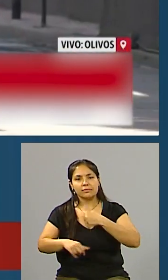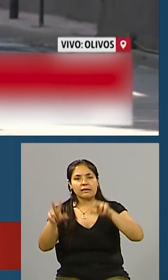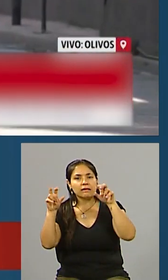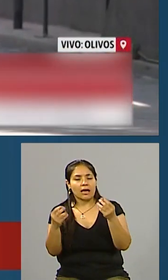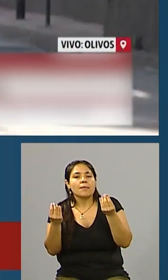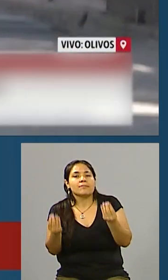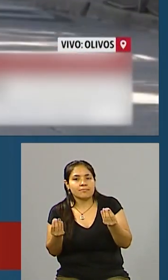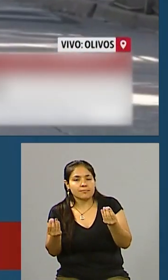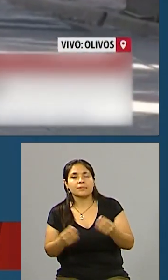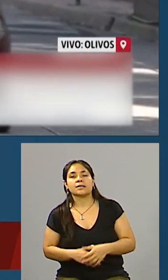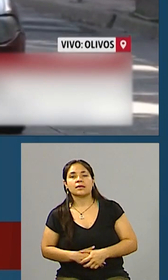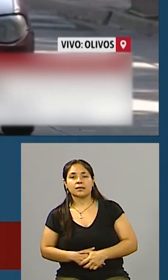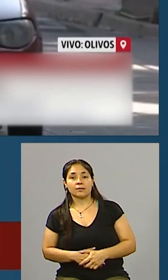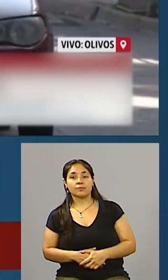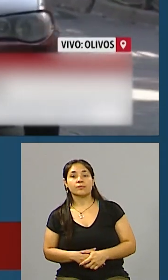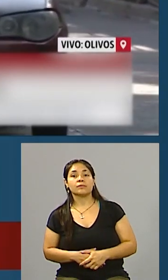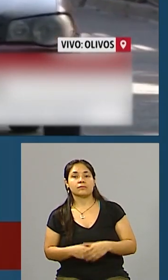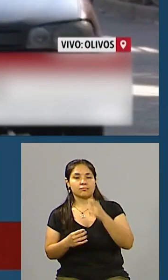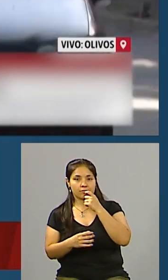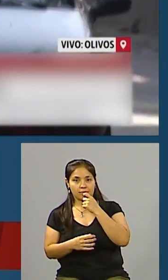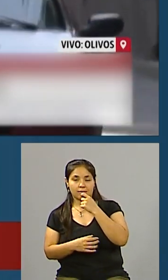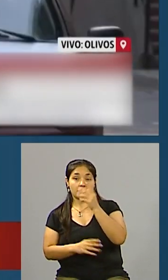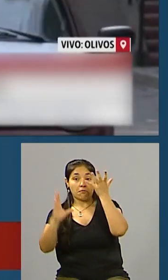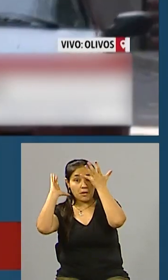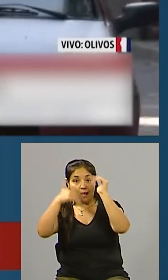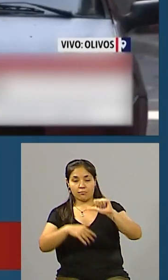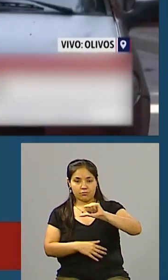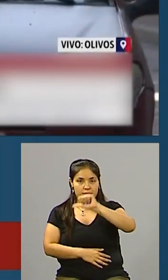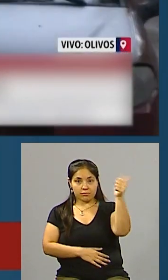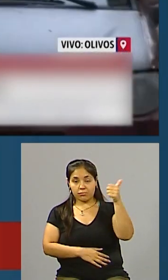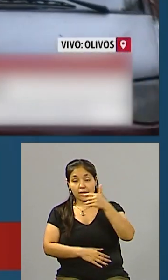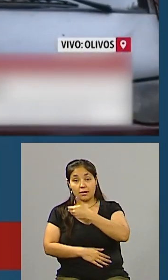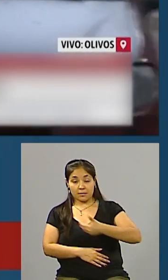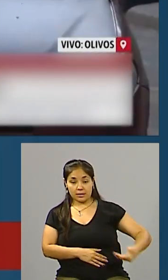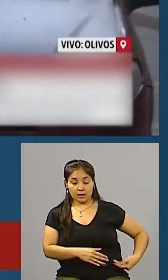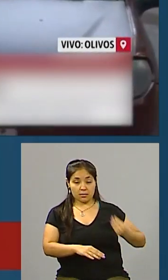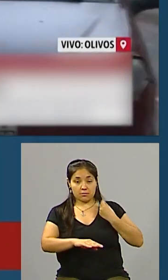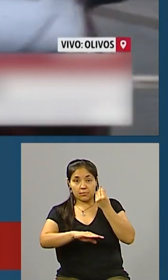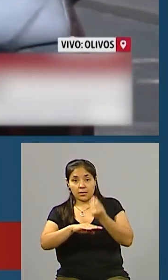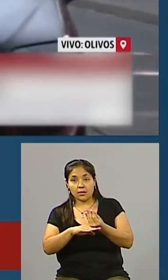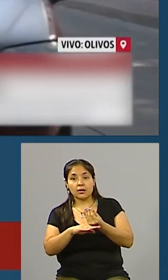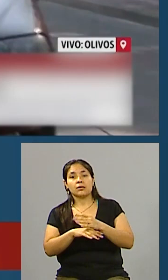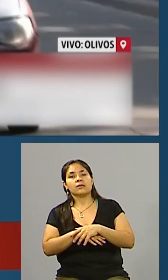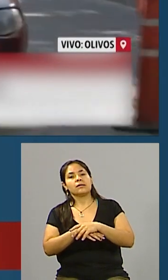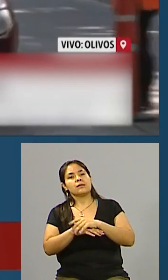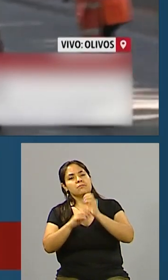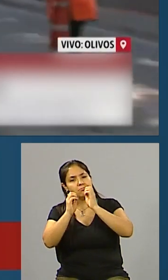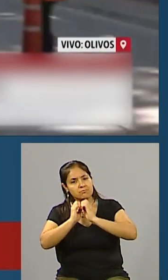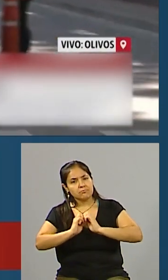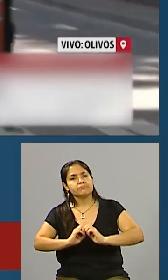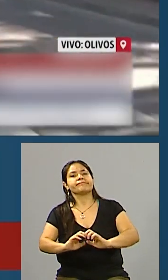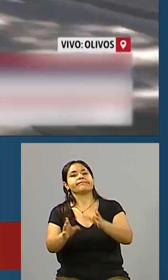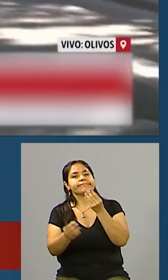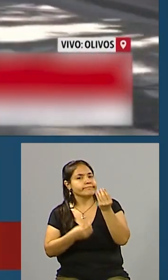marcha, incluso después de resultar electo, Javier Milei ya empieza a moderar, no solamente lo que muchos